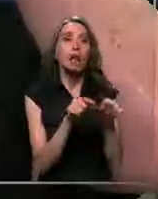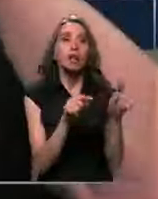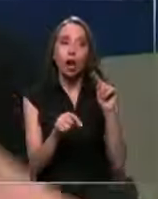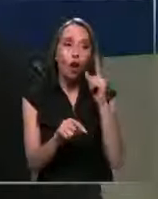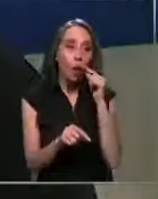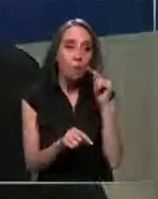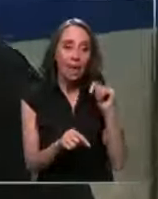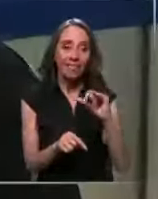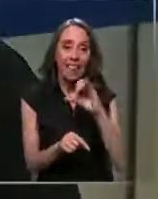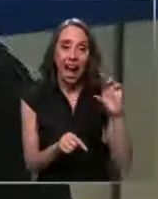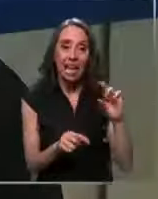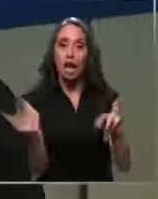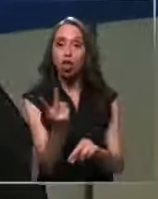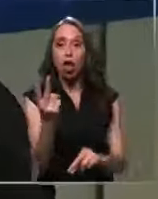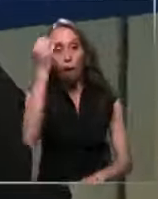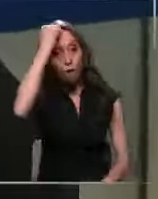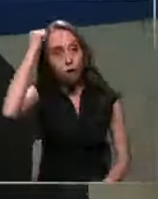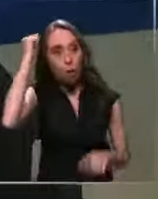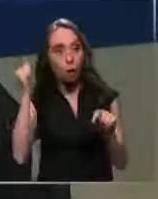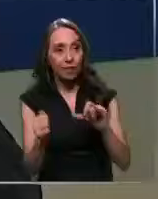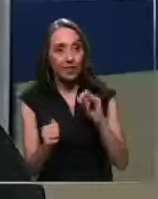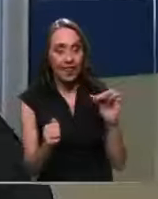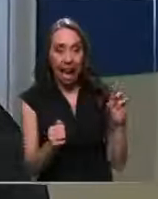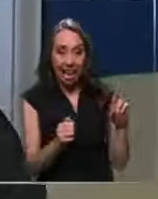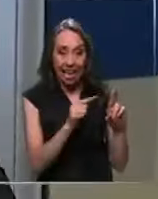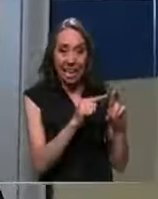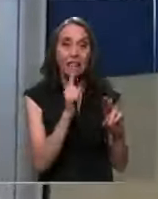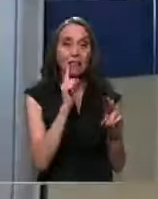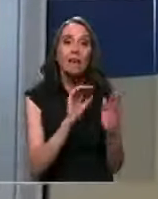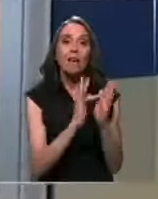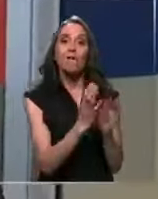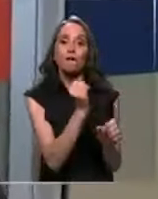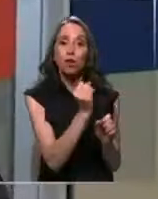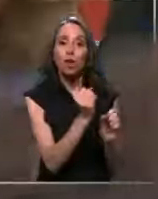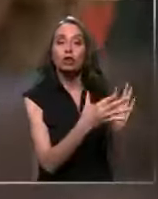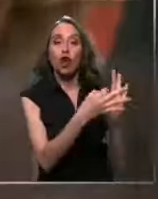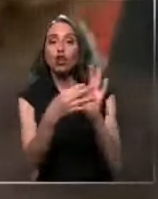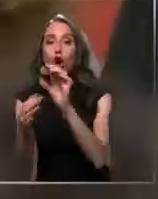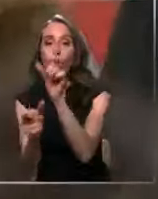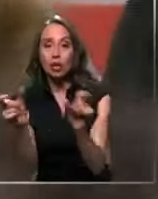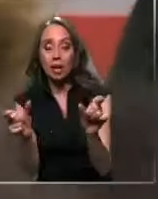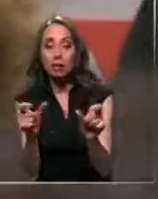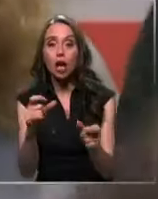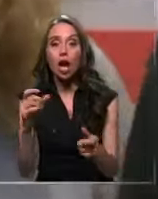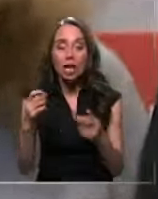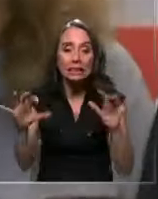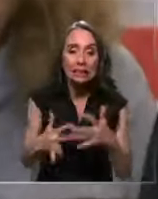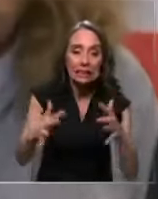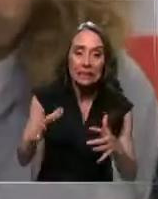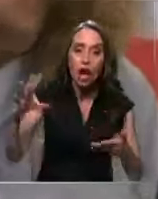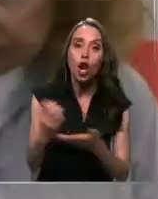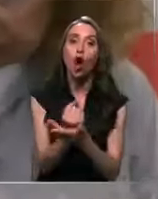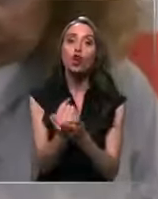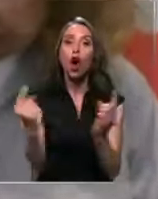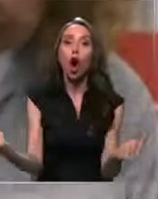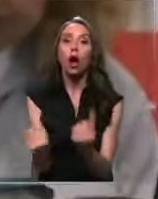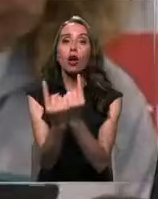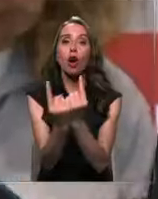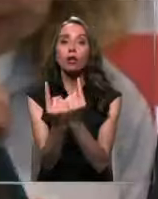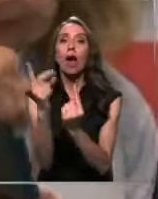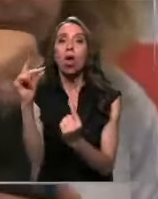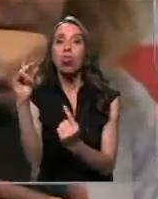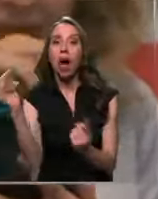le contaremos su historia. Fue él quien, a través de su fundación Connecting Roots, logró encontrar y así reconectar a David